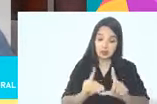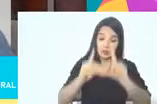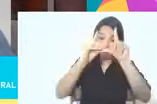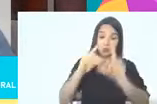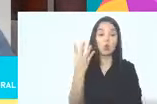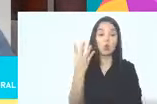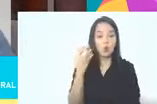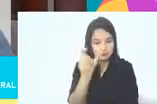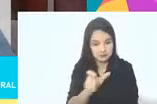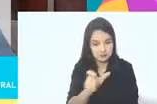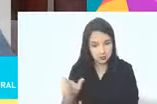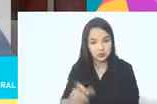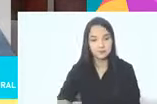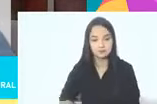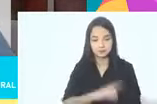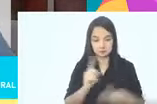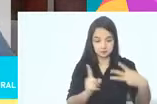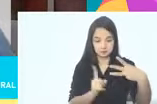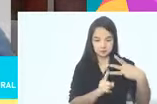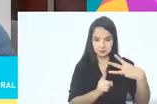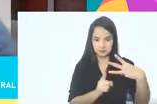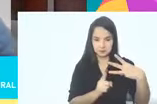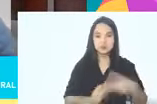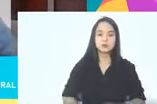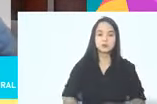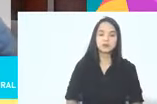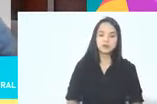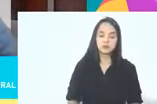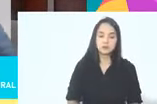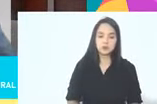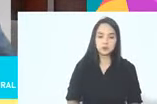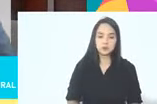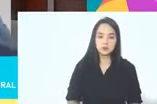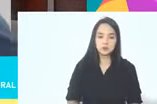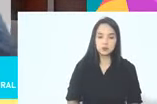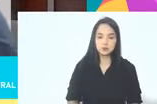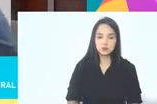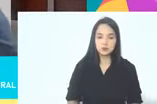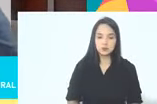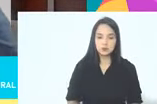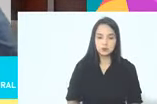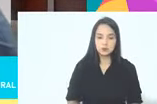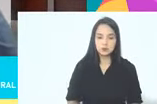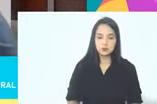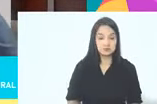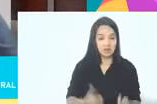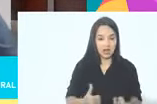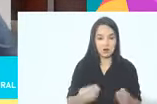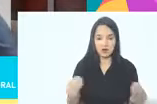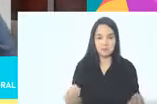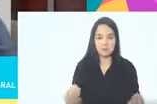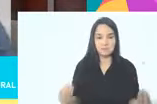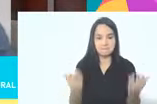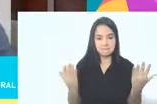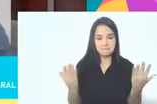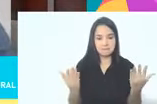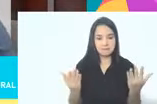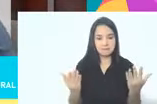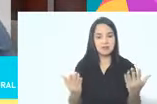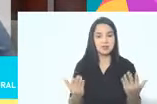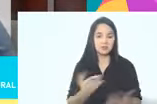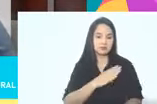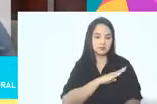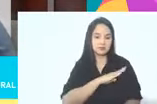es un proceso de diagnóstico, la meta 2 es un proceso de fortalecimiento del recurso humano. Porque el recurso humano, las